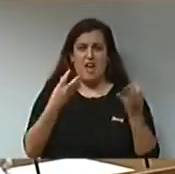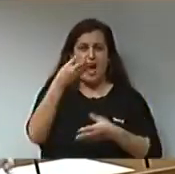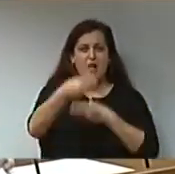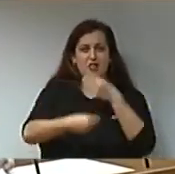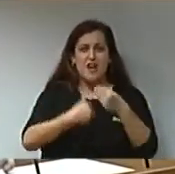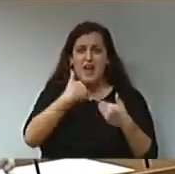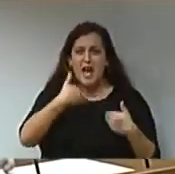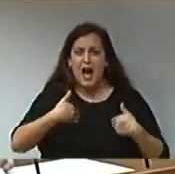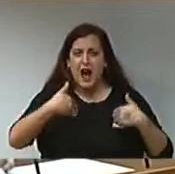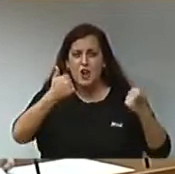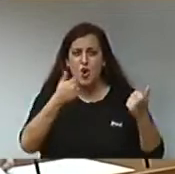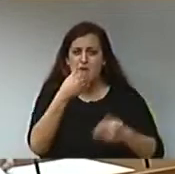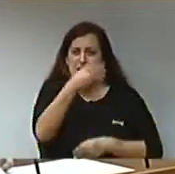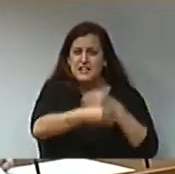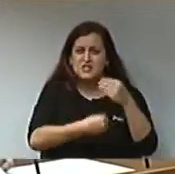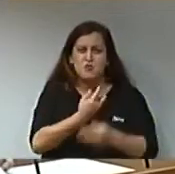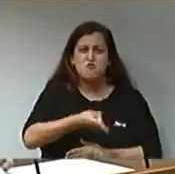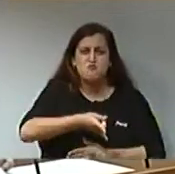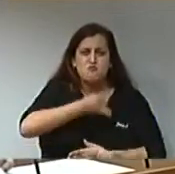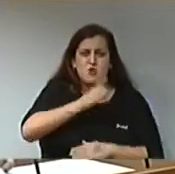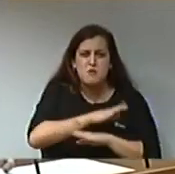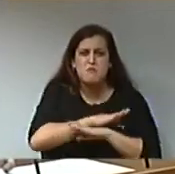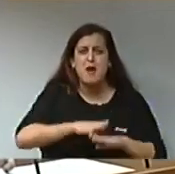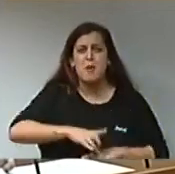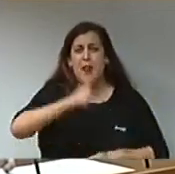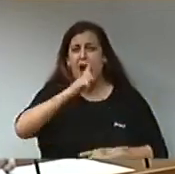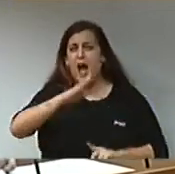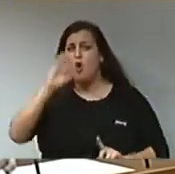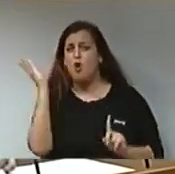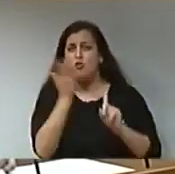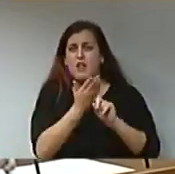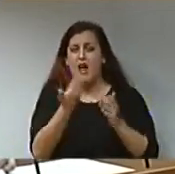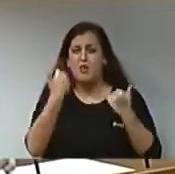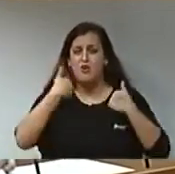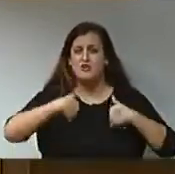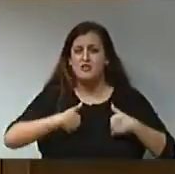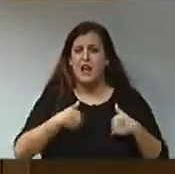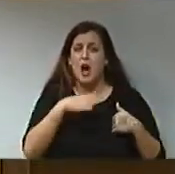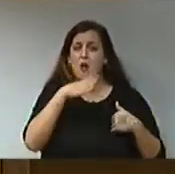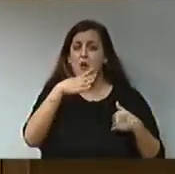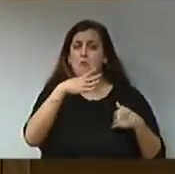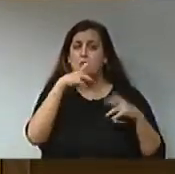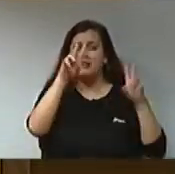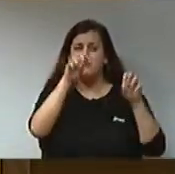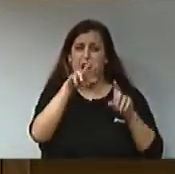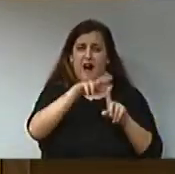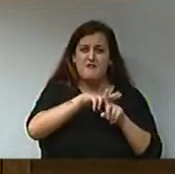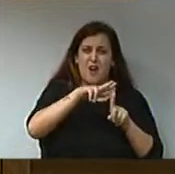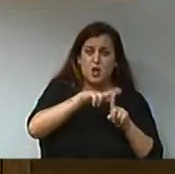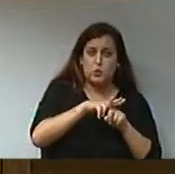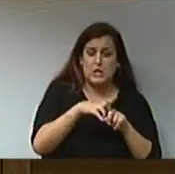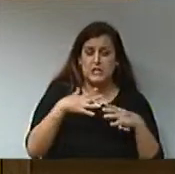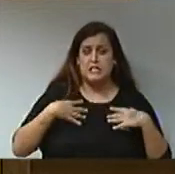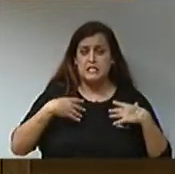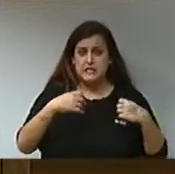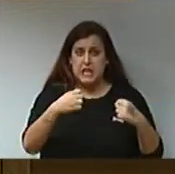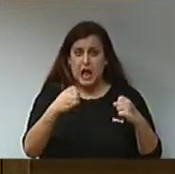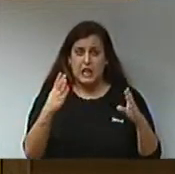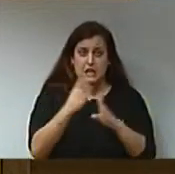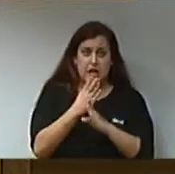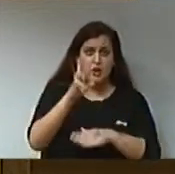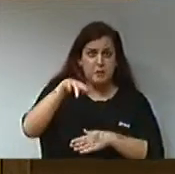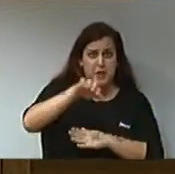que lo habían hecho muy malamente, que nos habían condenado, como nos van a condenar también, por amagar las facturas sanitarias. Europa, que nos va a